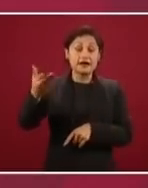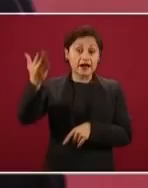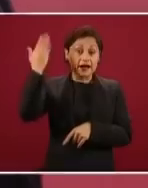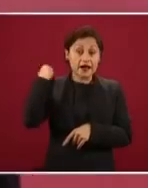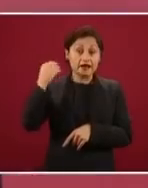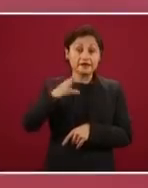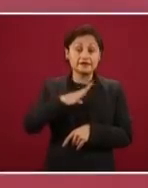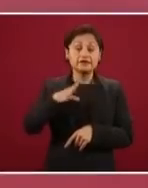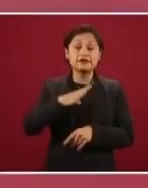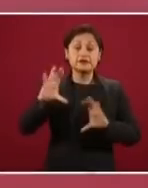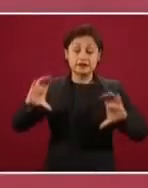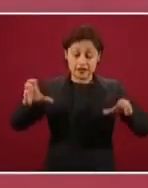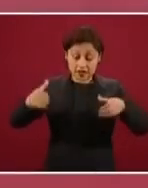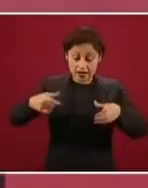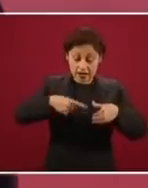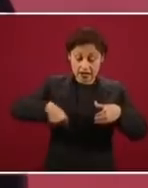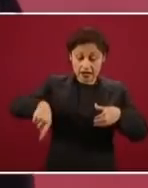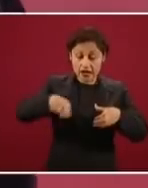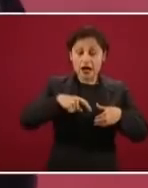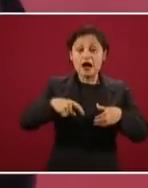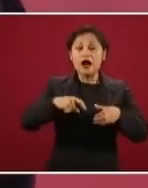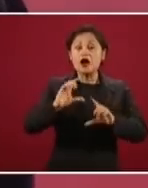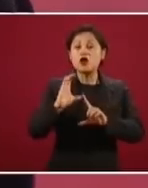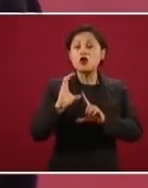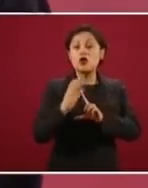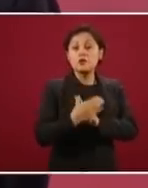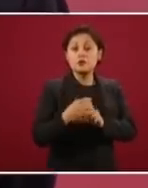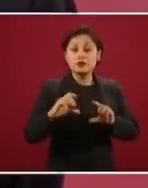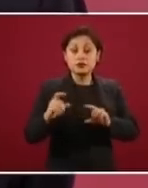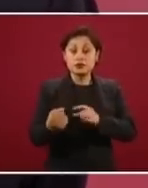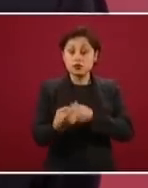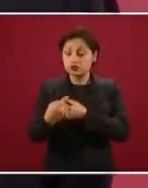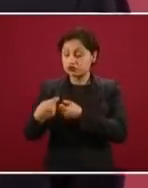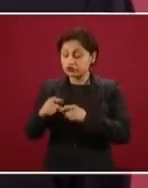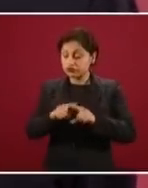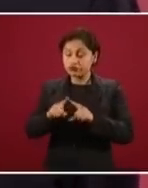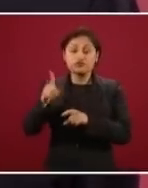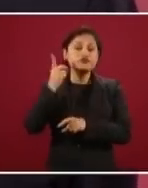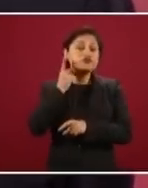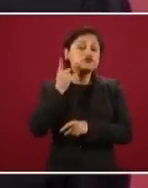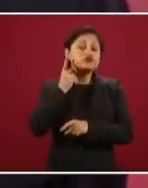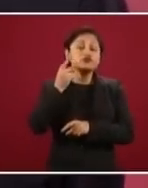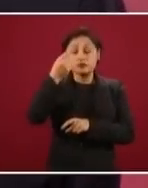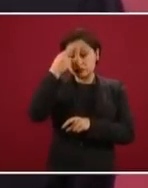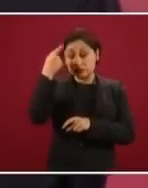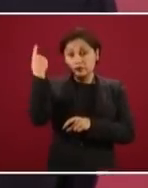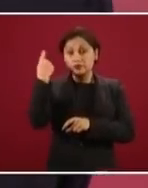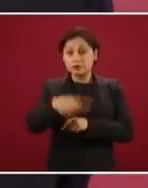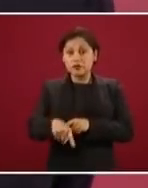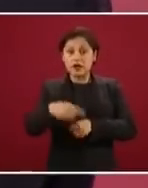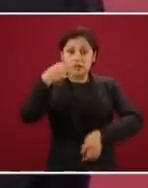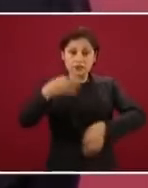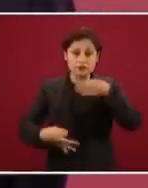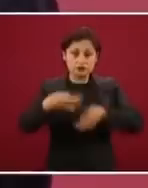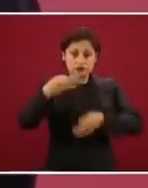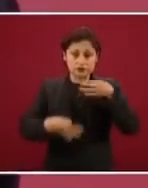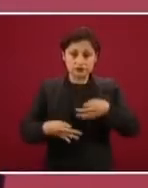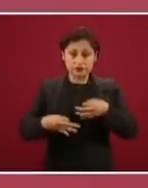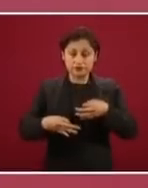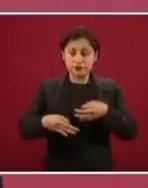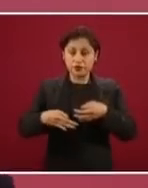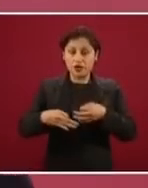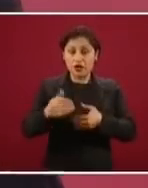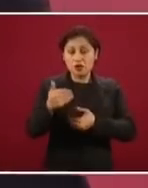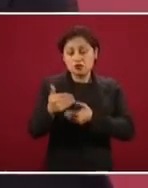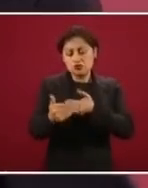para juzgarlo la resolución final ya cuando se